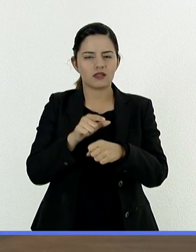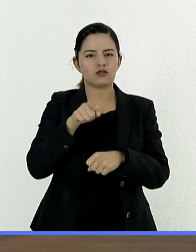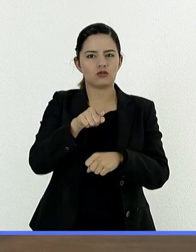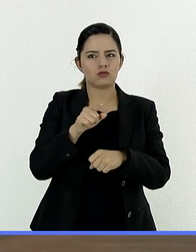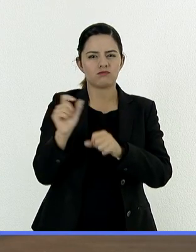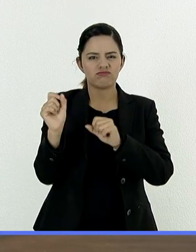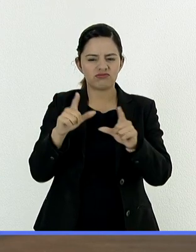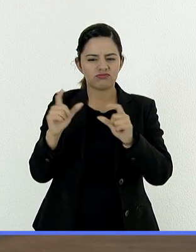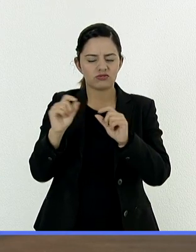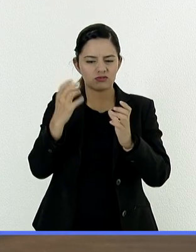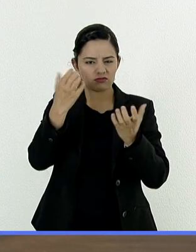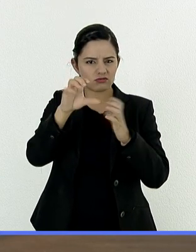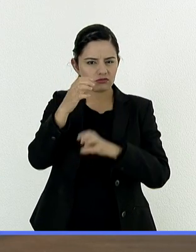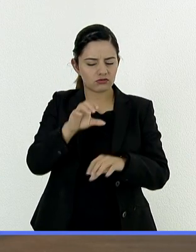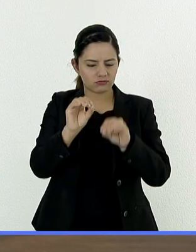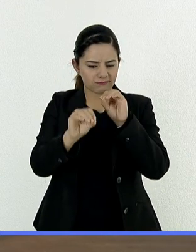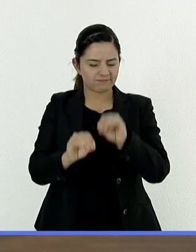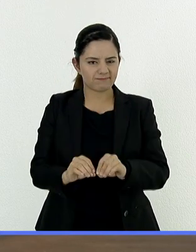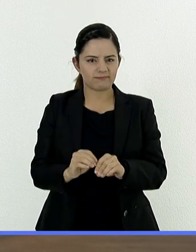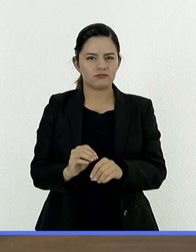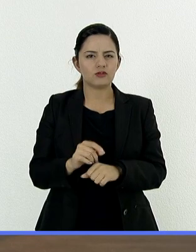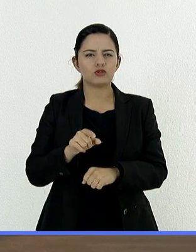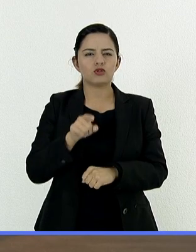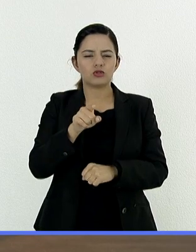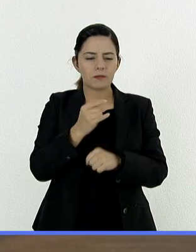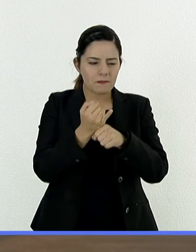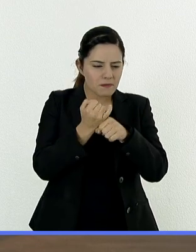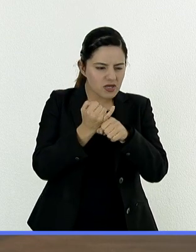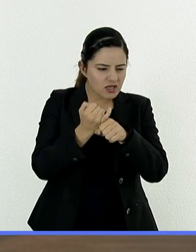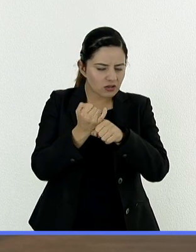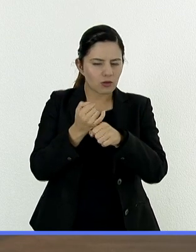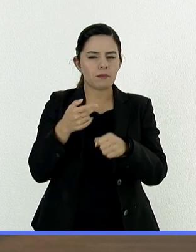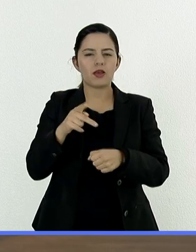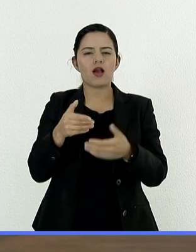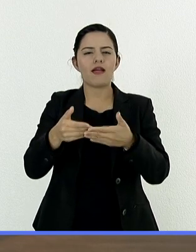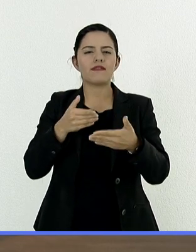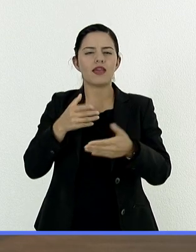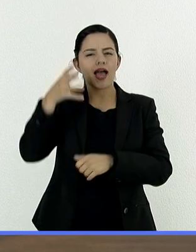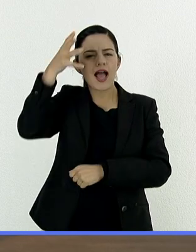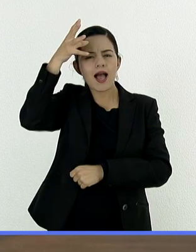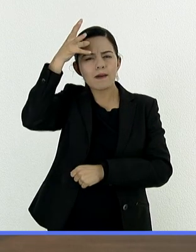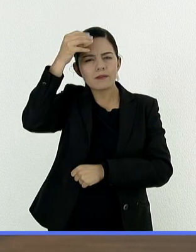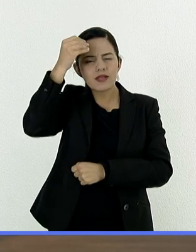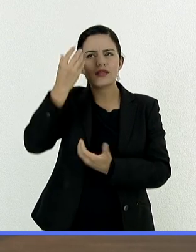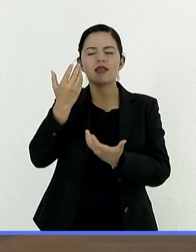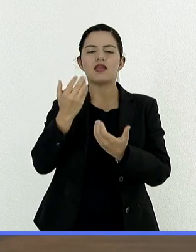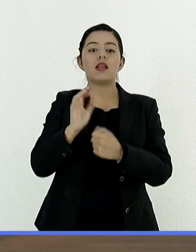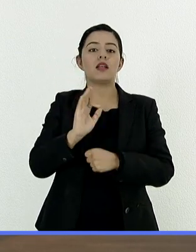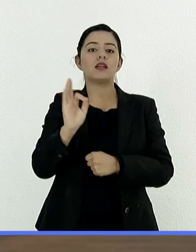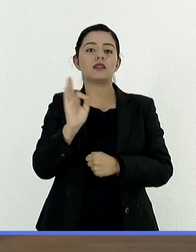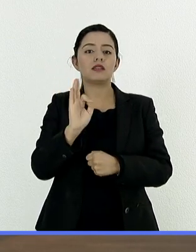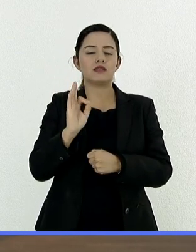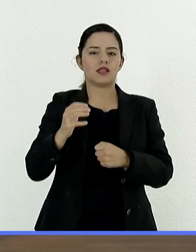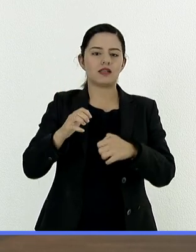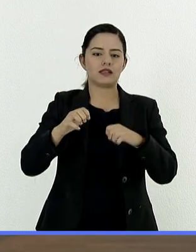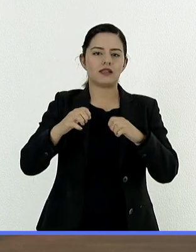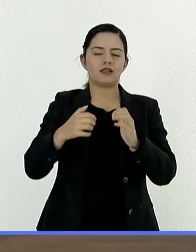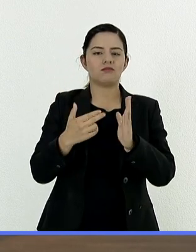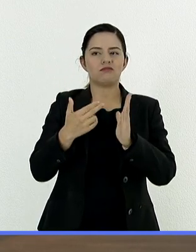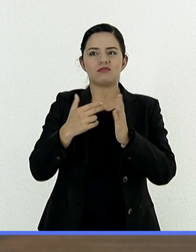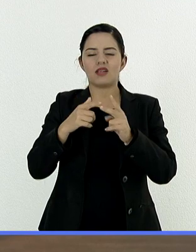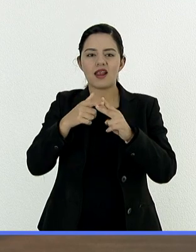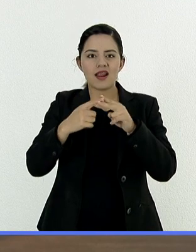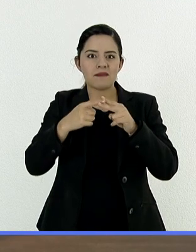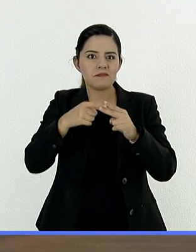en este libro la base son las exploraciones qué se necesita en cuanto a conocimiento pero también en cuanto a equipo cuéntanos un poco de alguna de estas experiencias